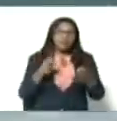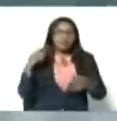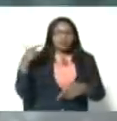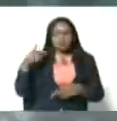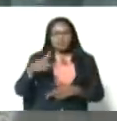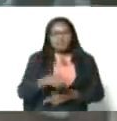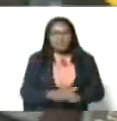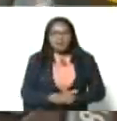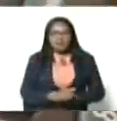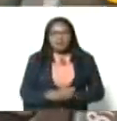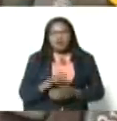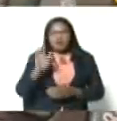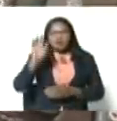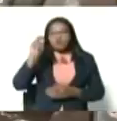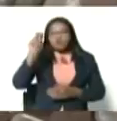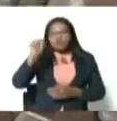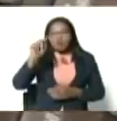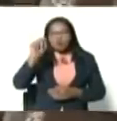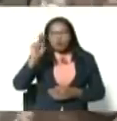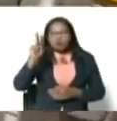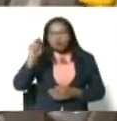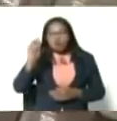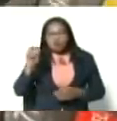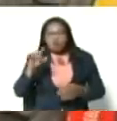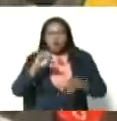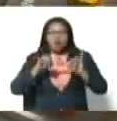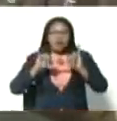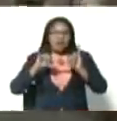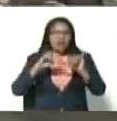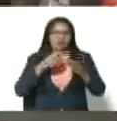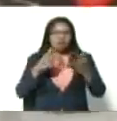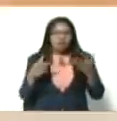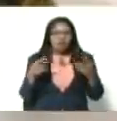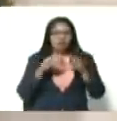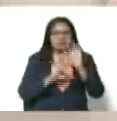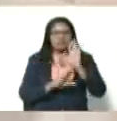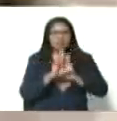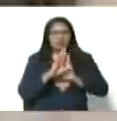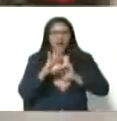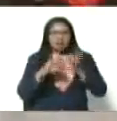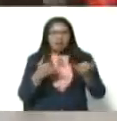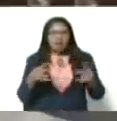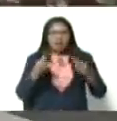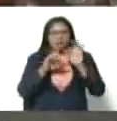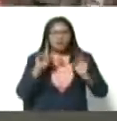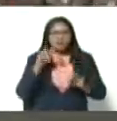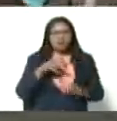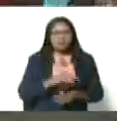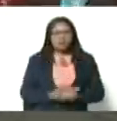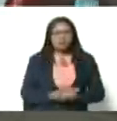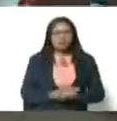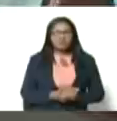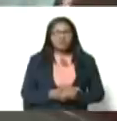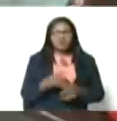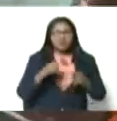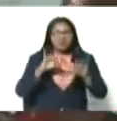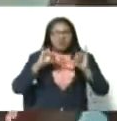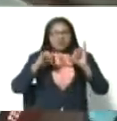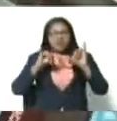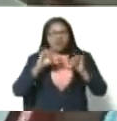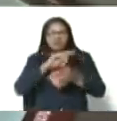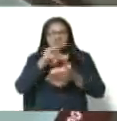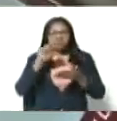Transporte, de Fontur, diferente. Hicimos una integración de varios ingenieros y logramos desarrollar todo esto que usted ve acá, que es prácticamente todo ingeniería